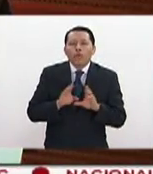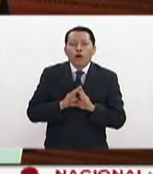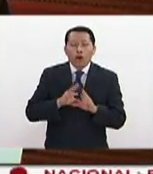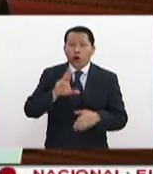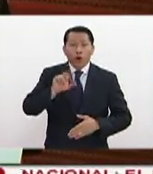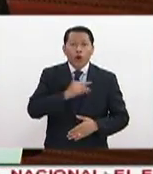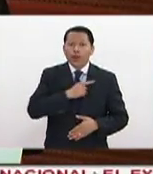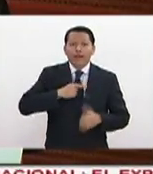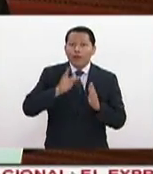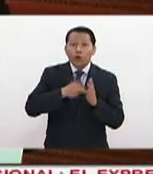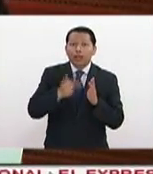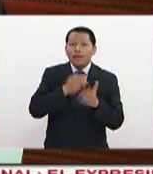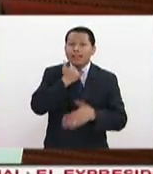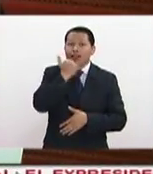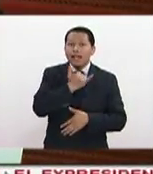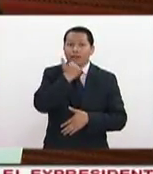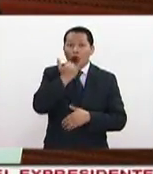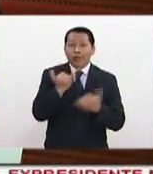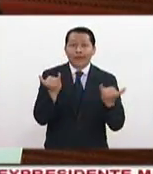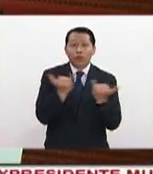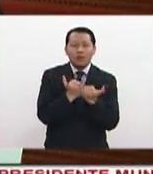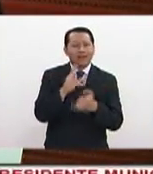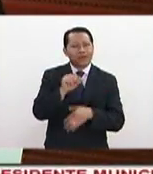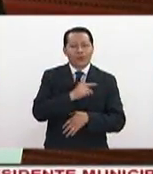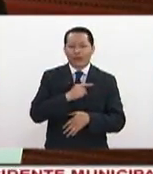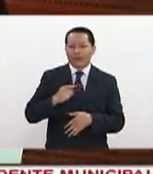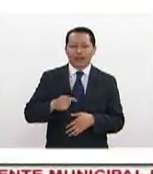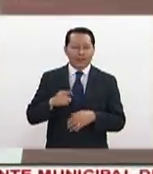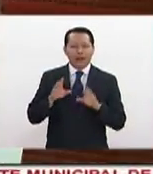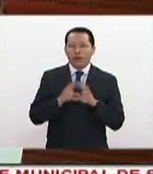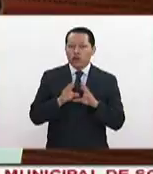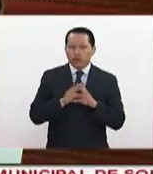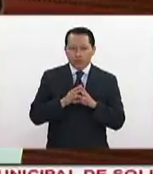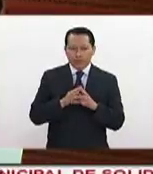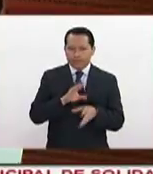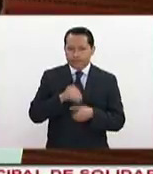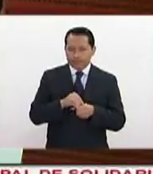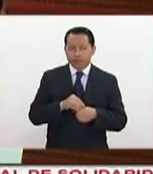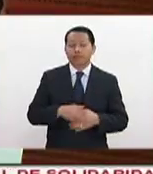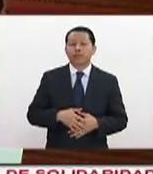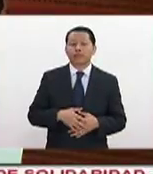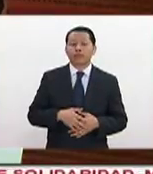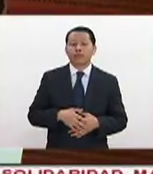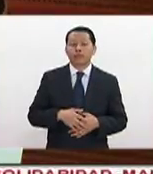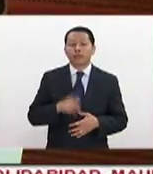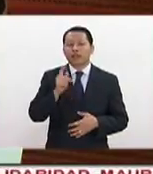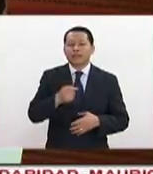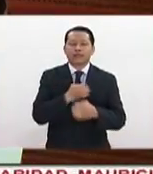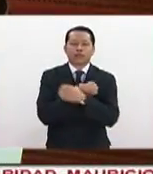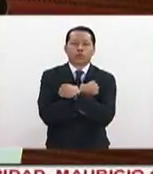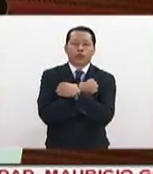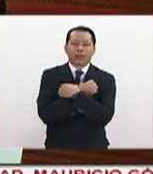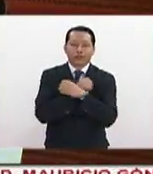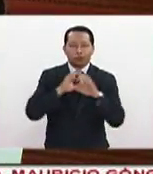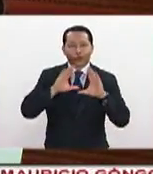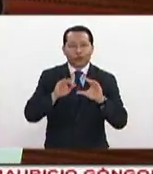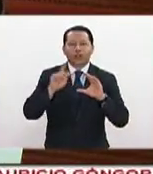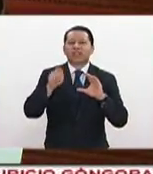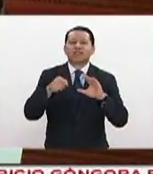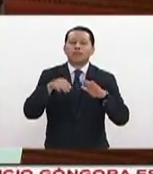repetir nuestros errores y fomentar desde abajo el antídoto, justamente educando en la